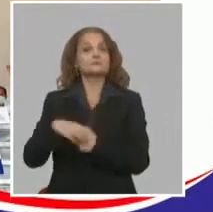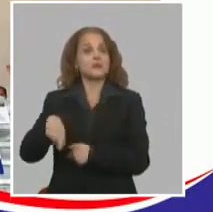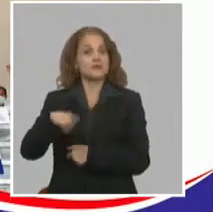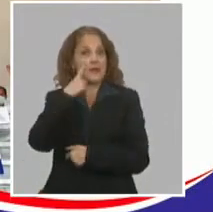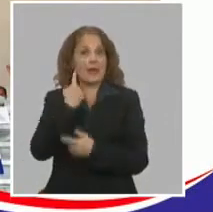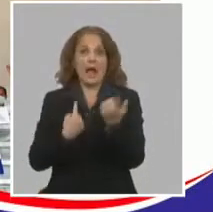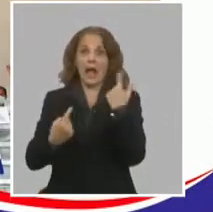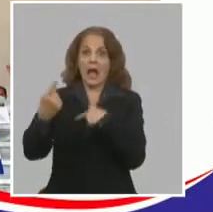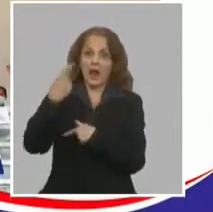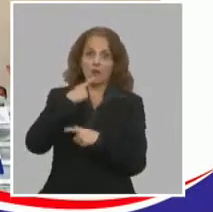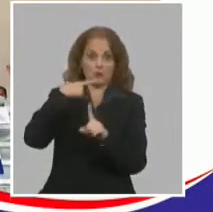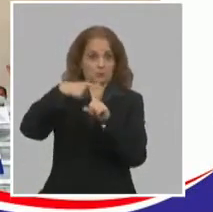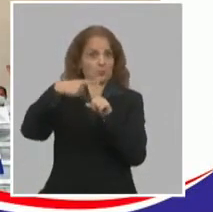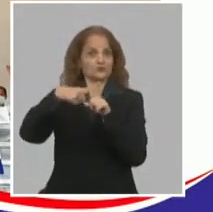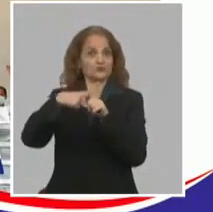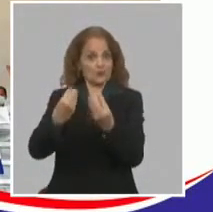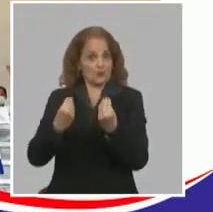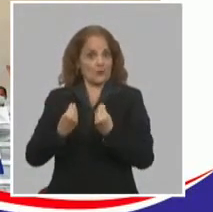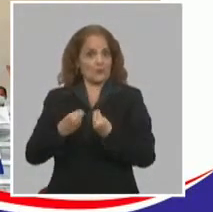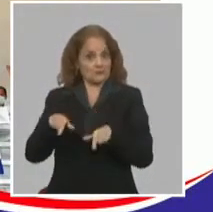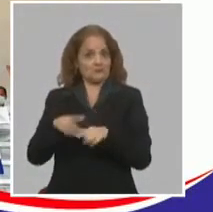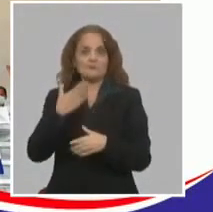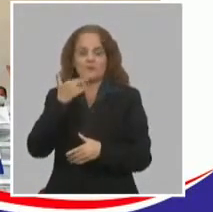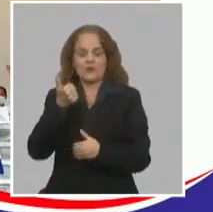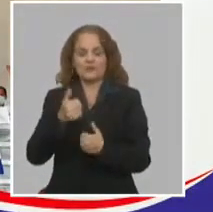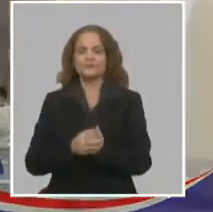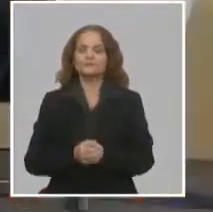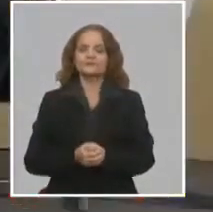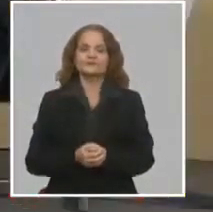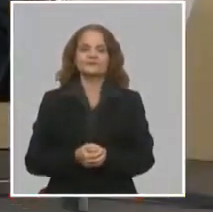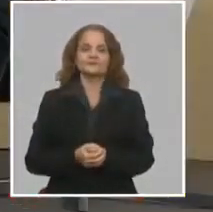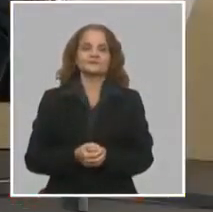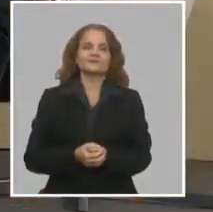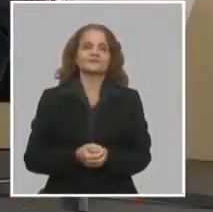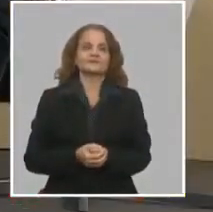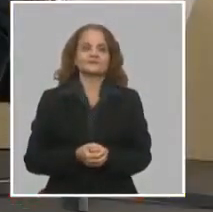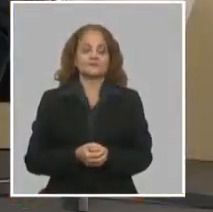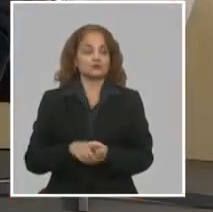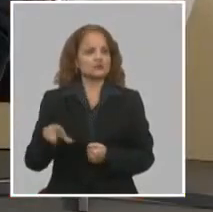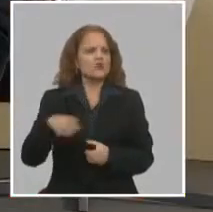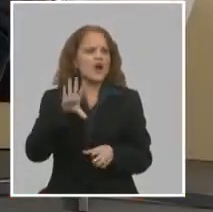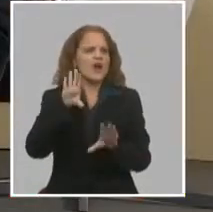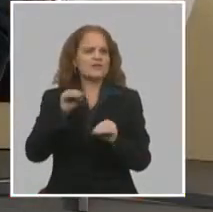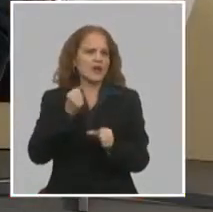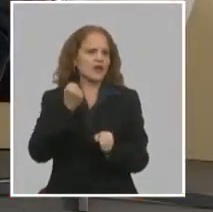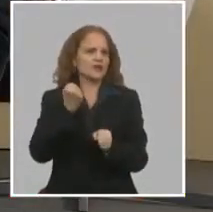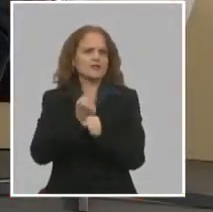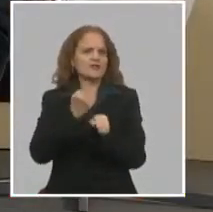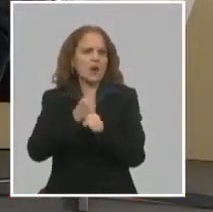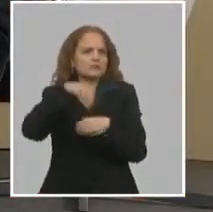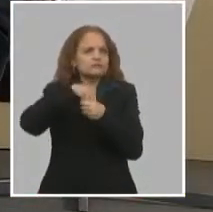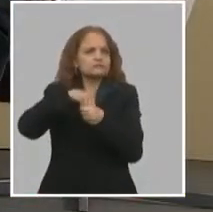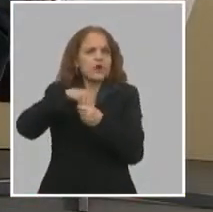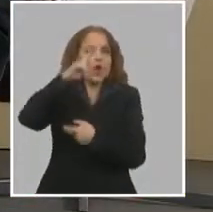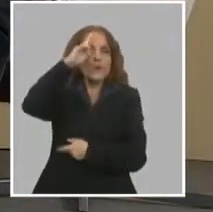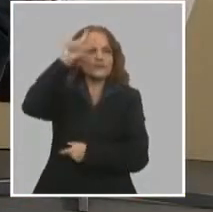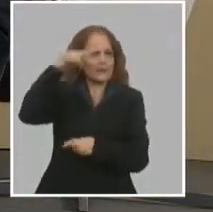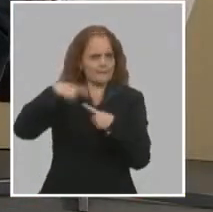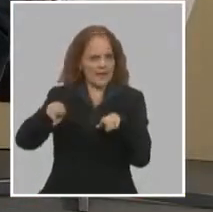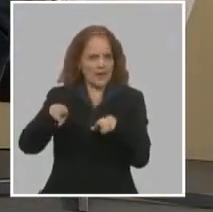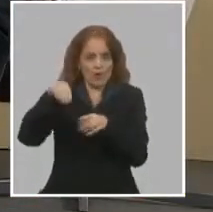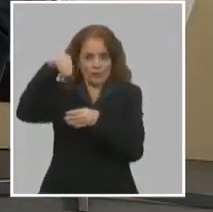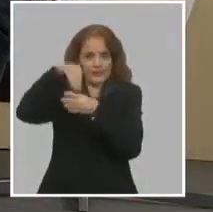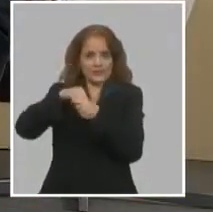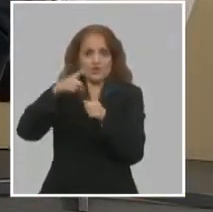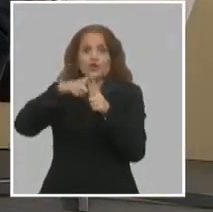positiva ahí, ¿no? Exactamente. Ahora, hablas del trabajo en hospitales, pero tengo entendido que ustedes lograron desplegarse por todo el país, conocer